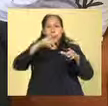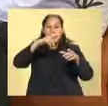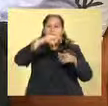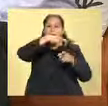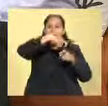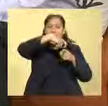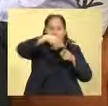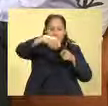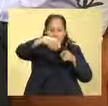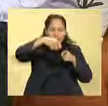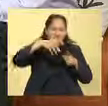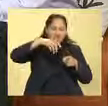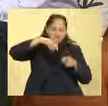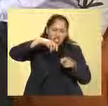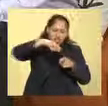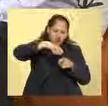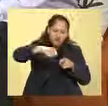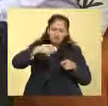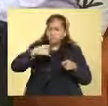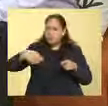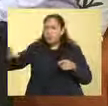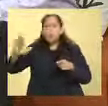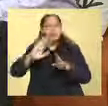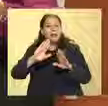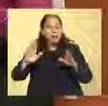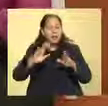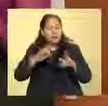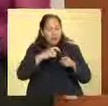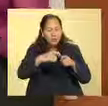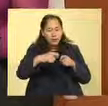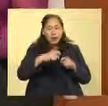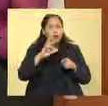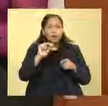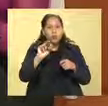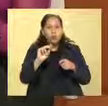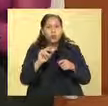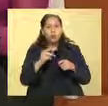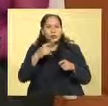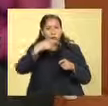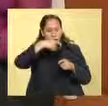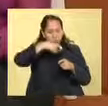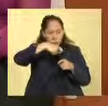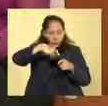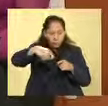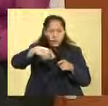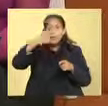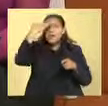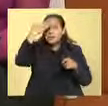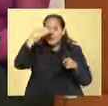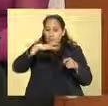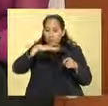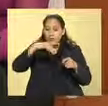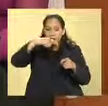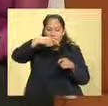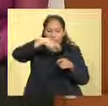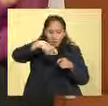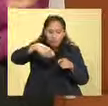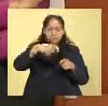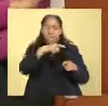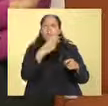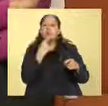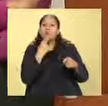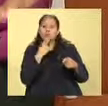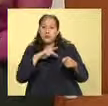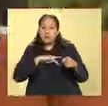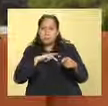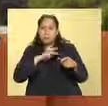la pachurra. Y la tira. Y la tira. O, ay, se me cae. No, o sea. Sabemos perfectamente cuál es la pasta